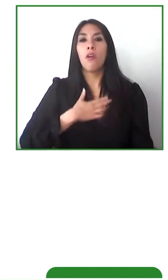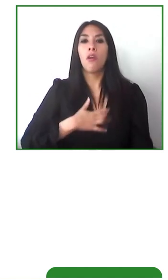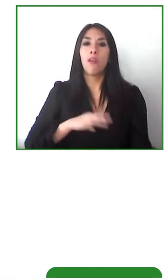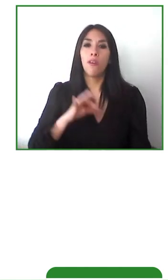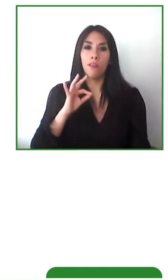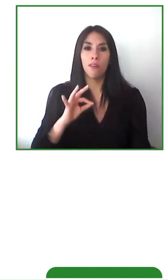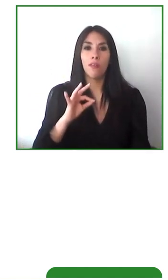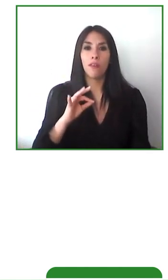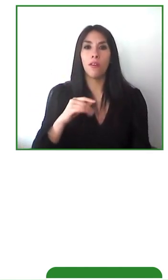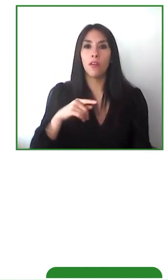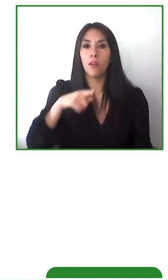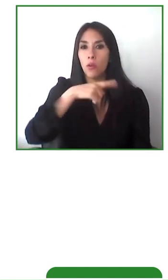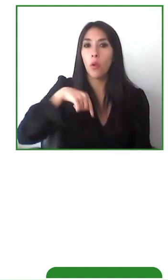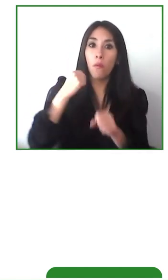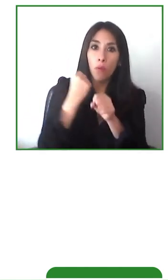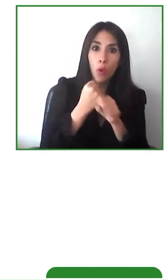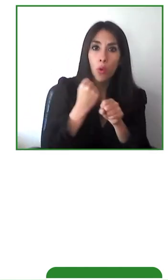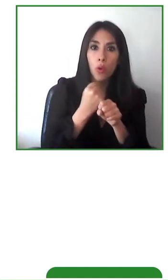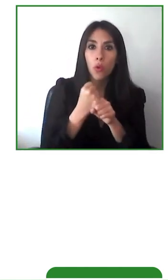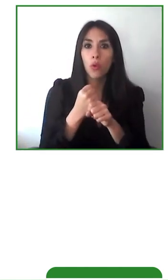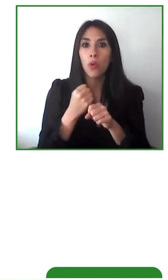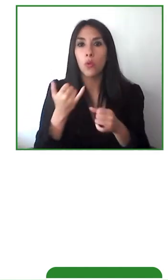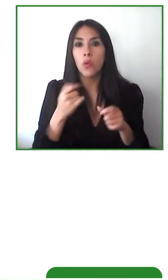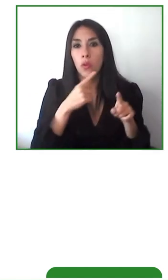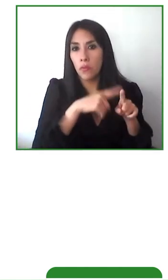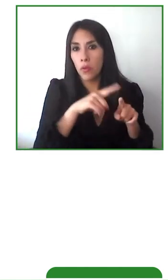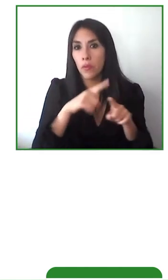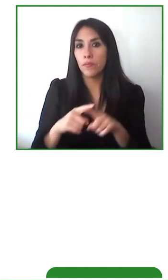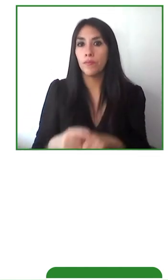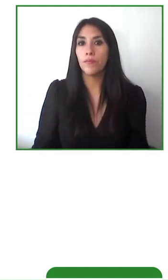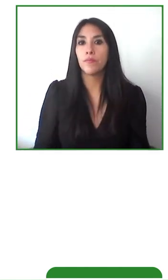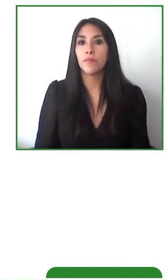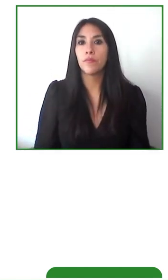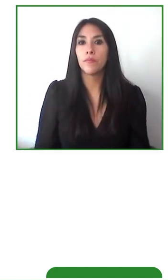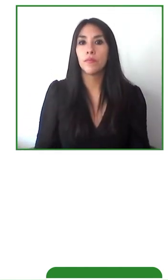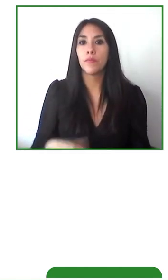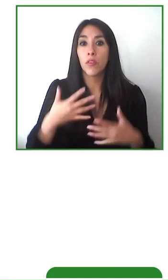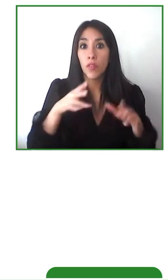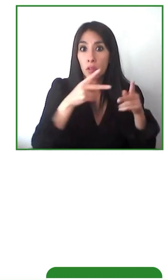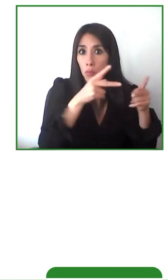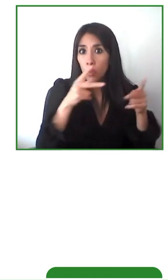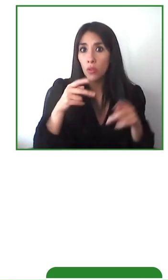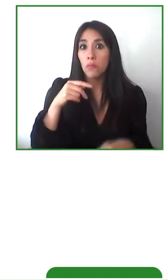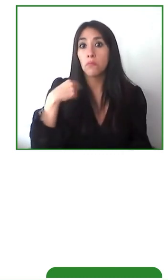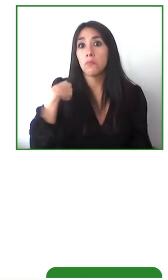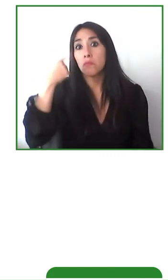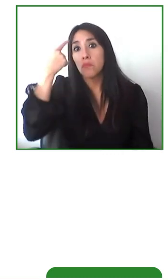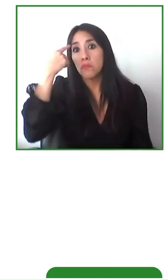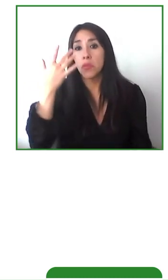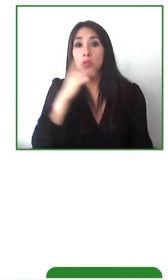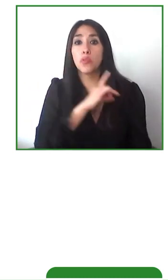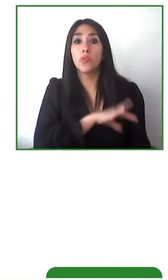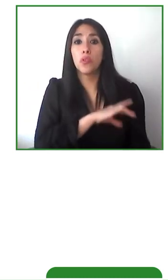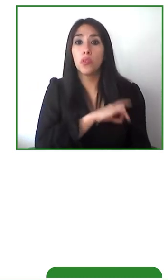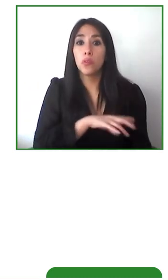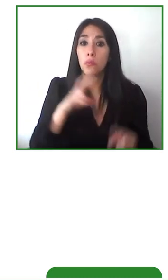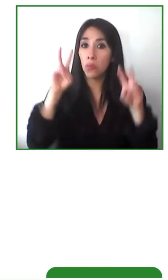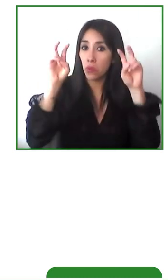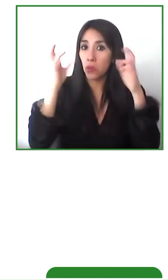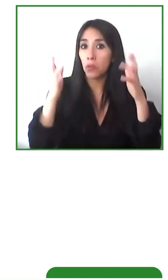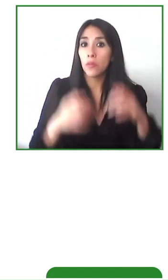sentidos, pero creo que en Chile el tema de la transformación cultural es un tema que estamos entre